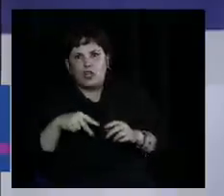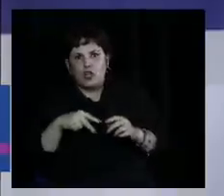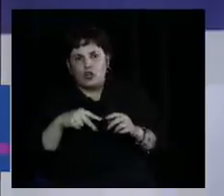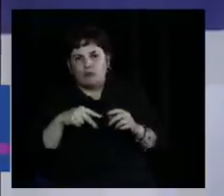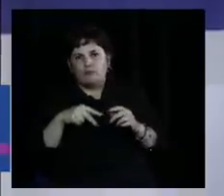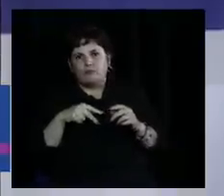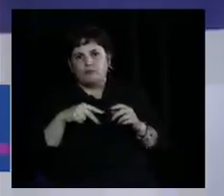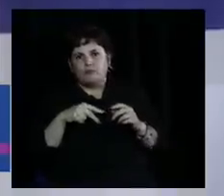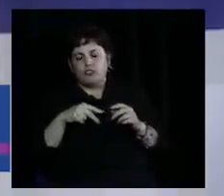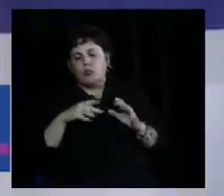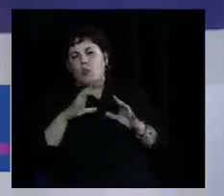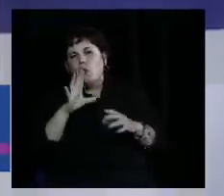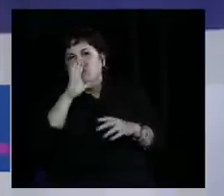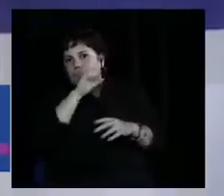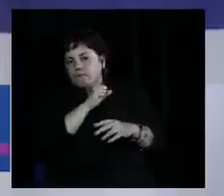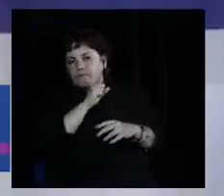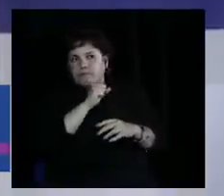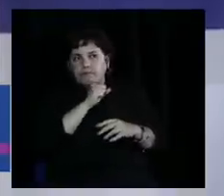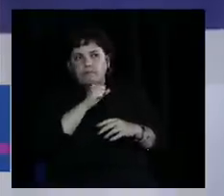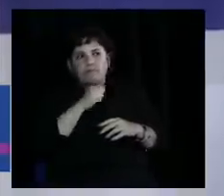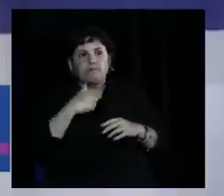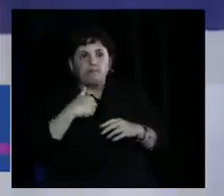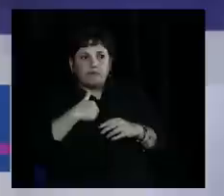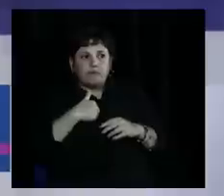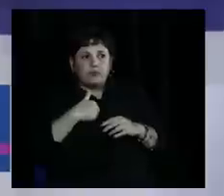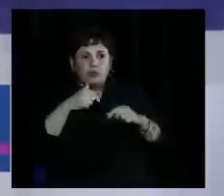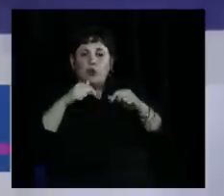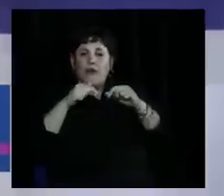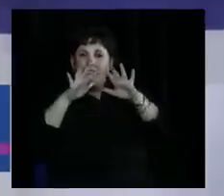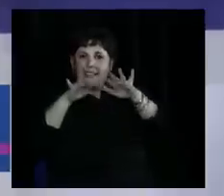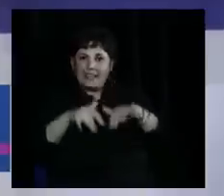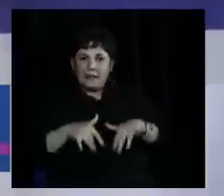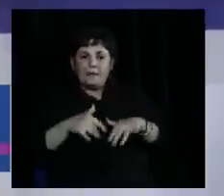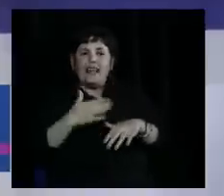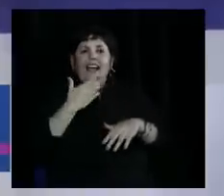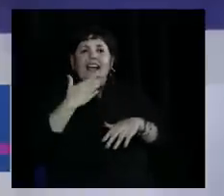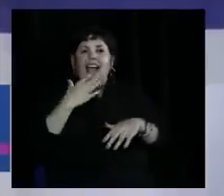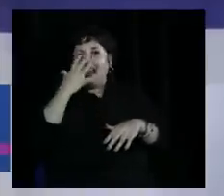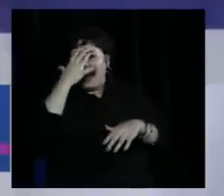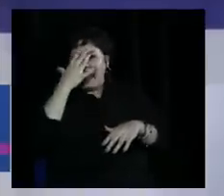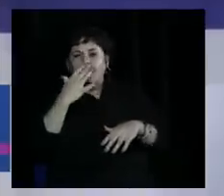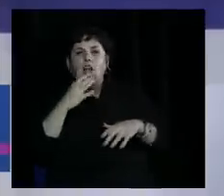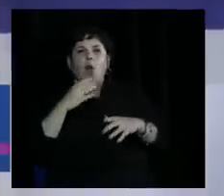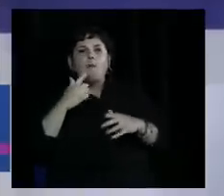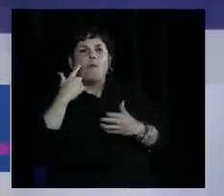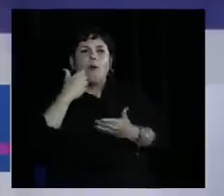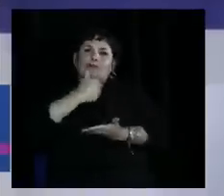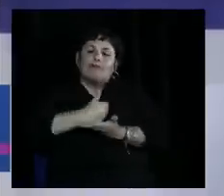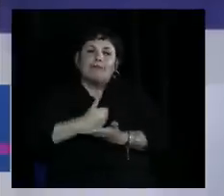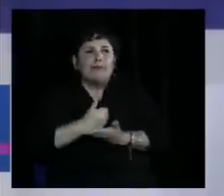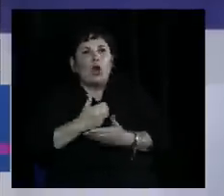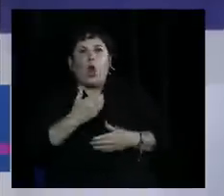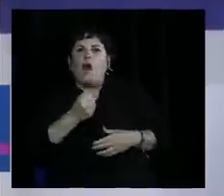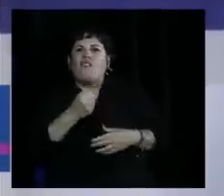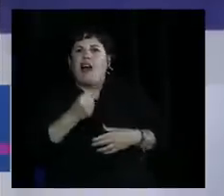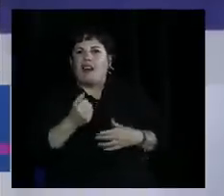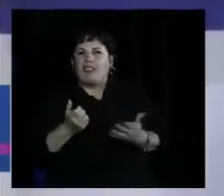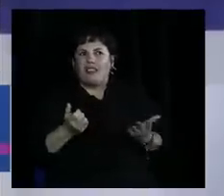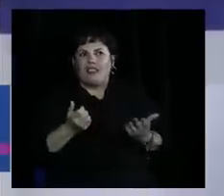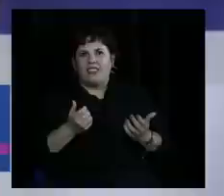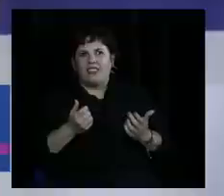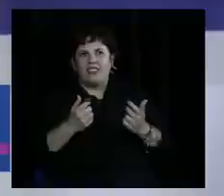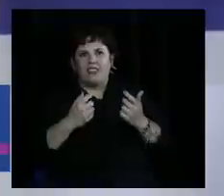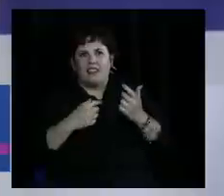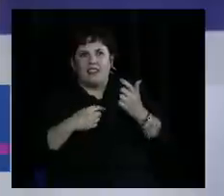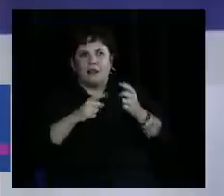una posición secreta. Yo me atreví a escribir hoy en Caras y Caretas que era una posición cobarde en relación con la posición de la ciudadanía, que también tiene una